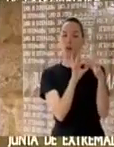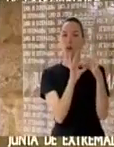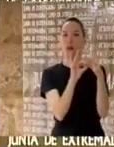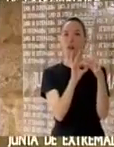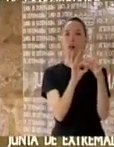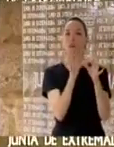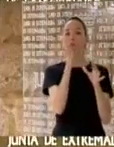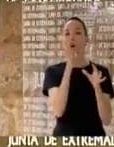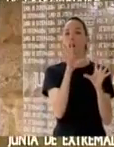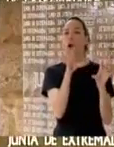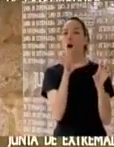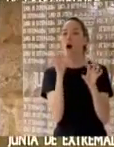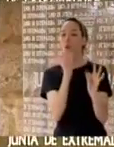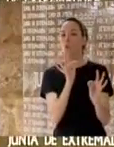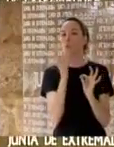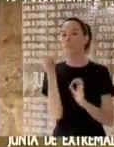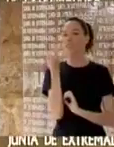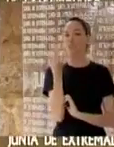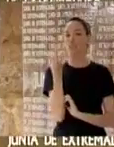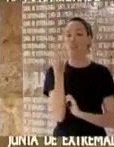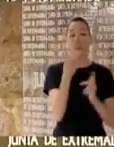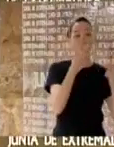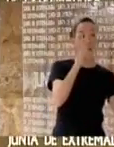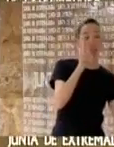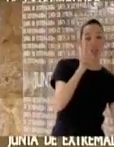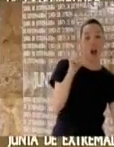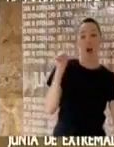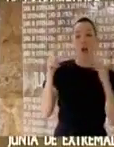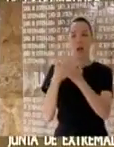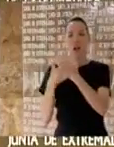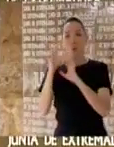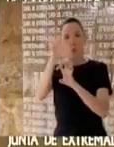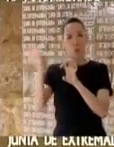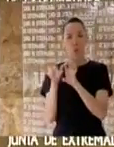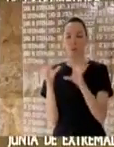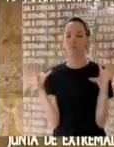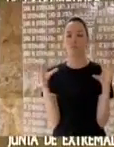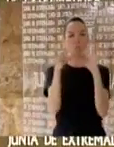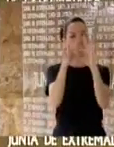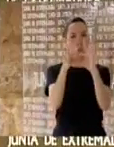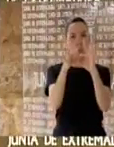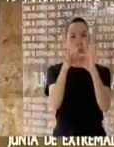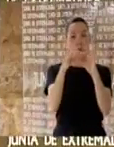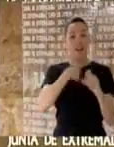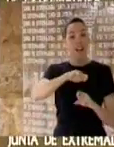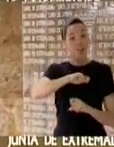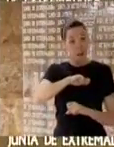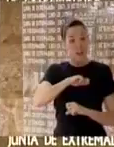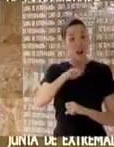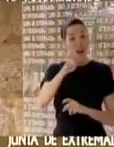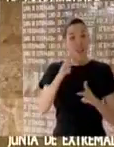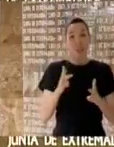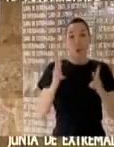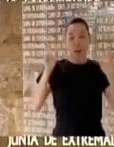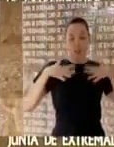de que el autonomismo y la democracia van de la mano. Que en España no ha sido posible la democracia, asentar la democracia, consolidar